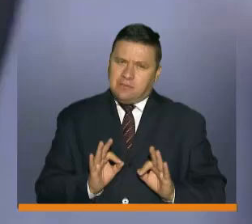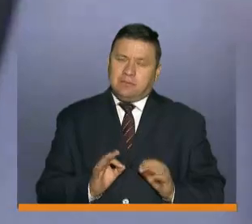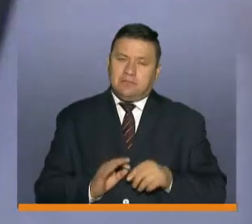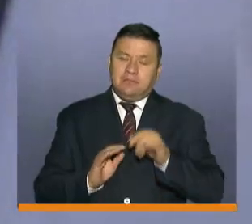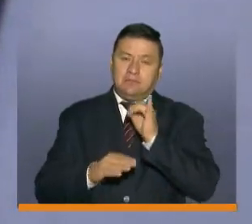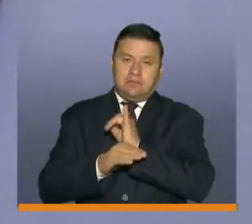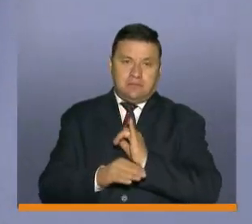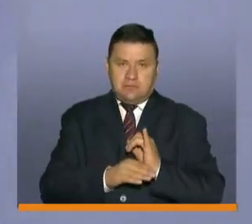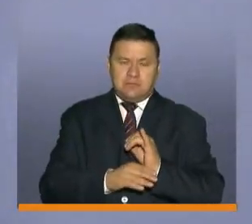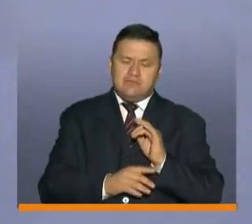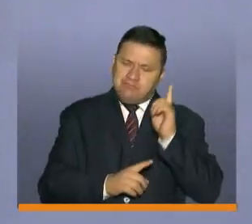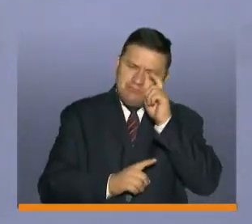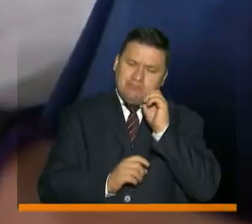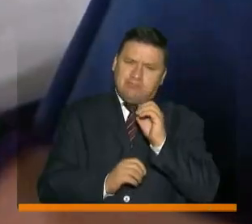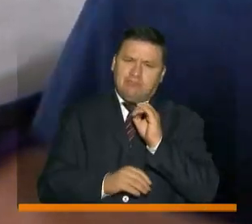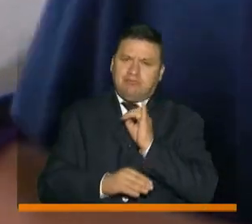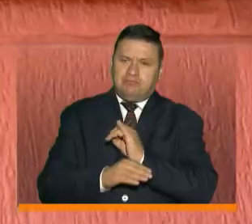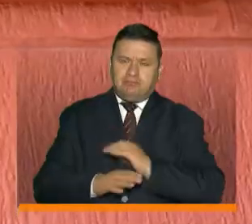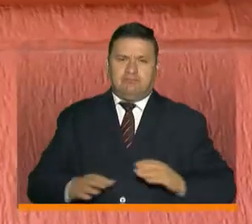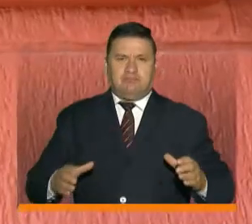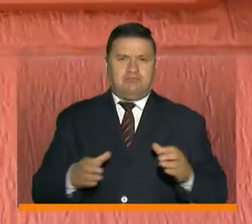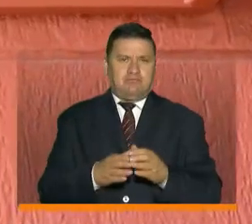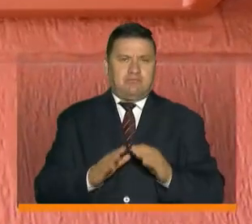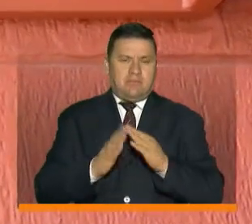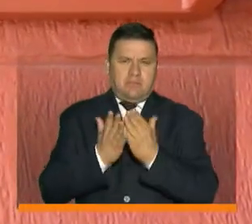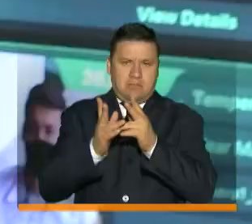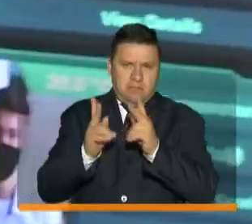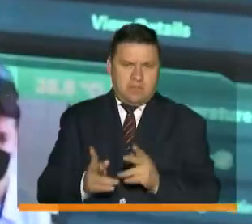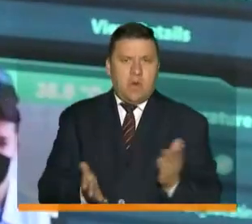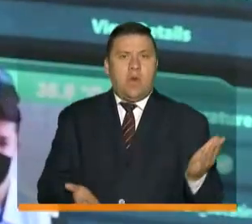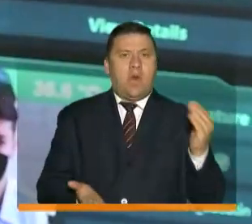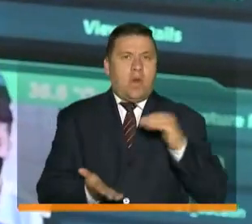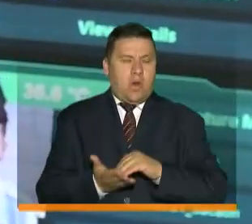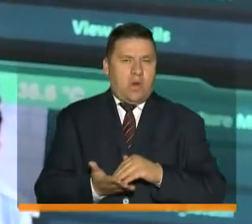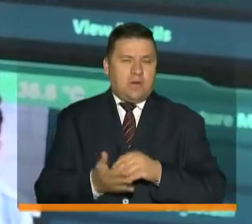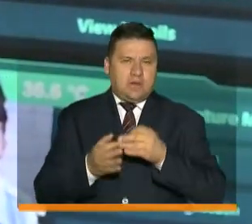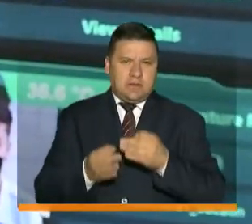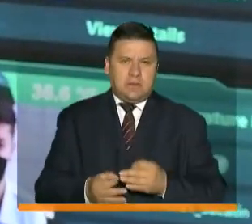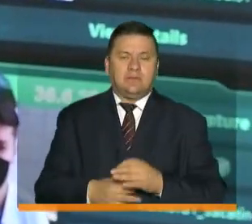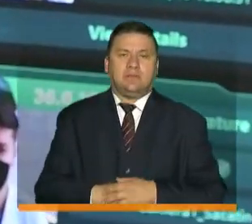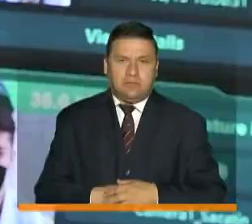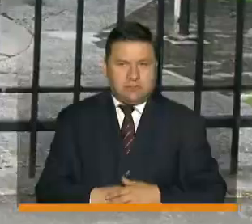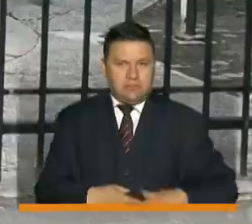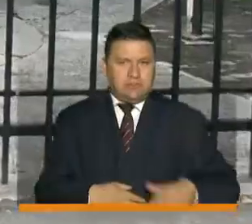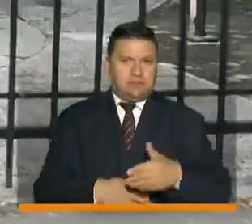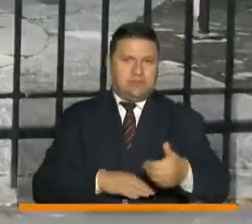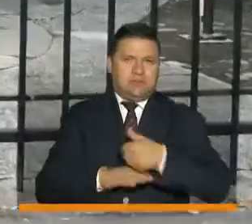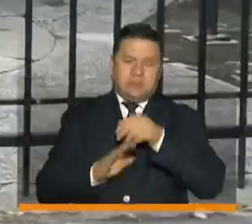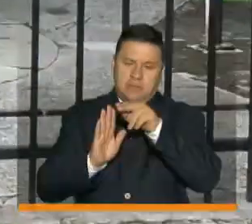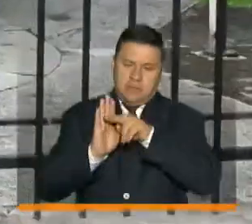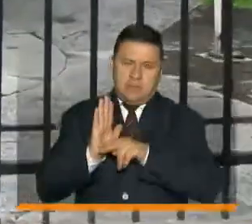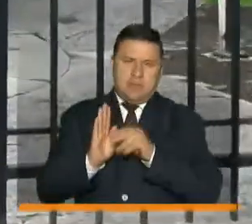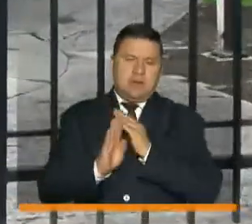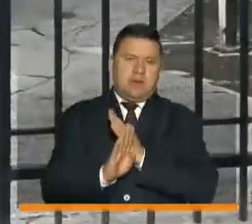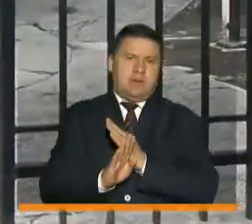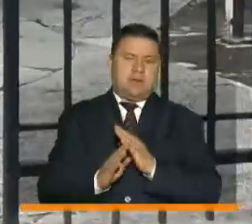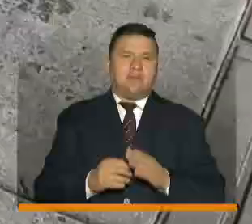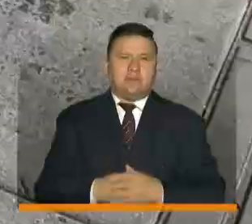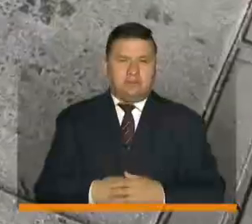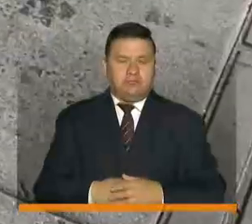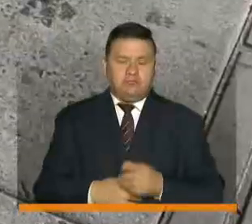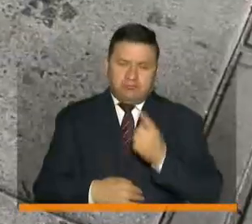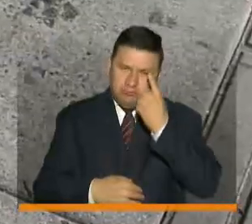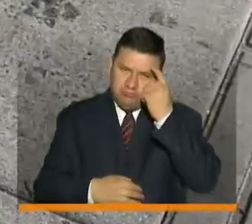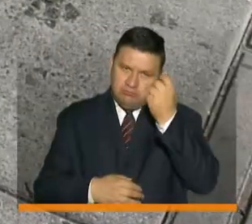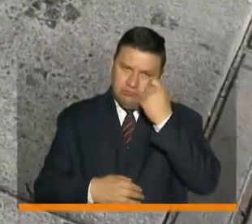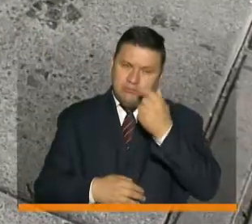estas instituciones han adecuado sus instalaciones para que los estudiantes regresen de manera segura, bajo estrictos protocolos de bioseguridad y